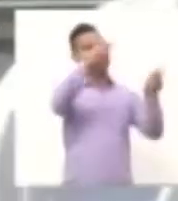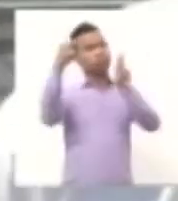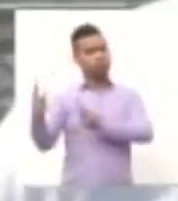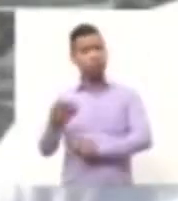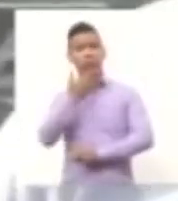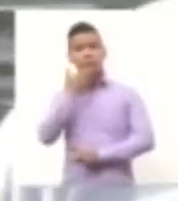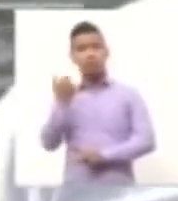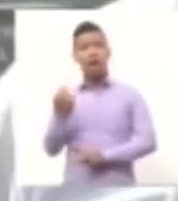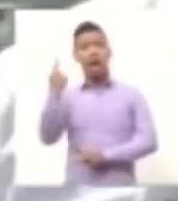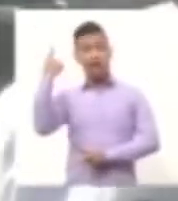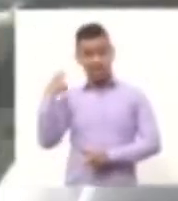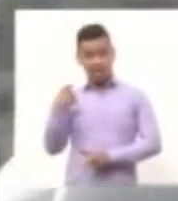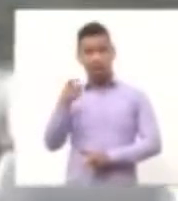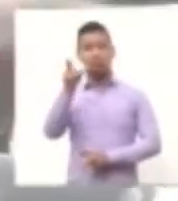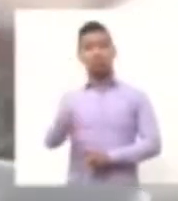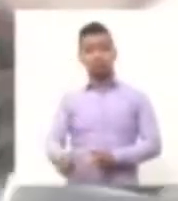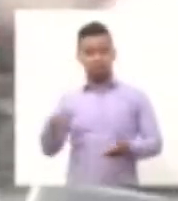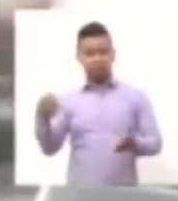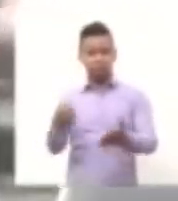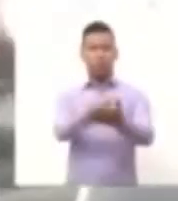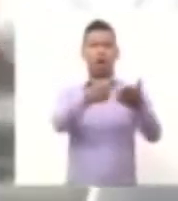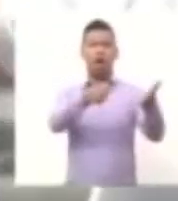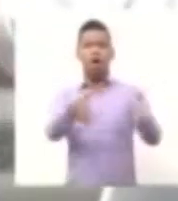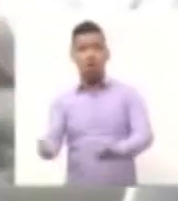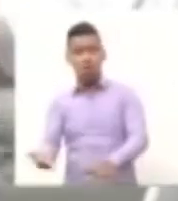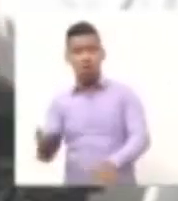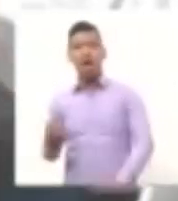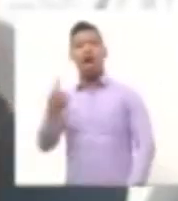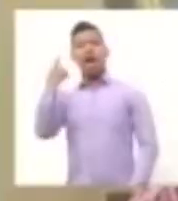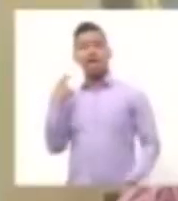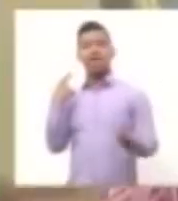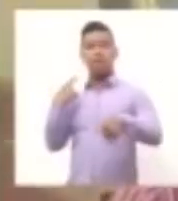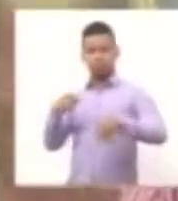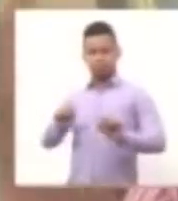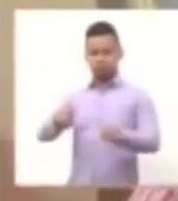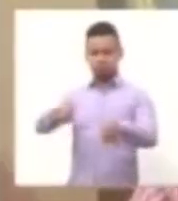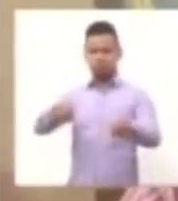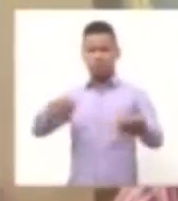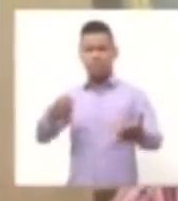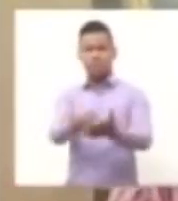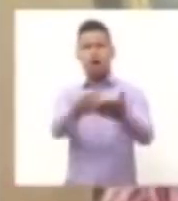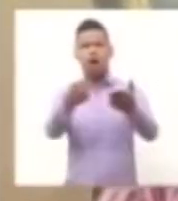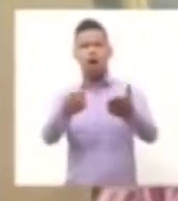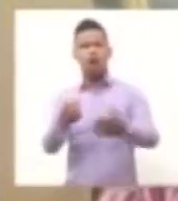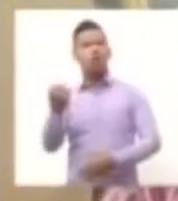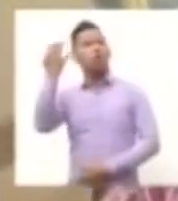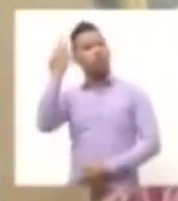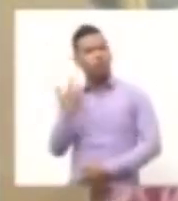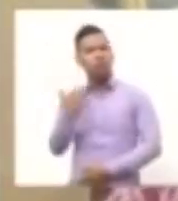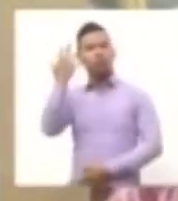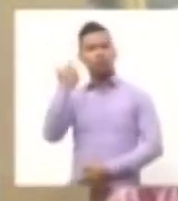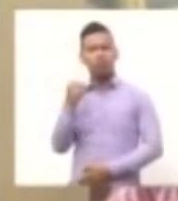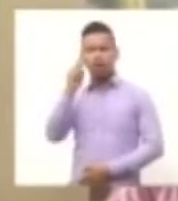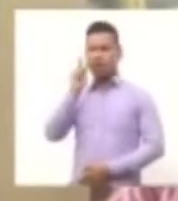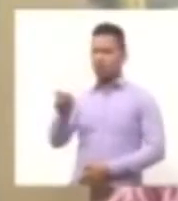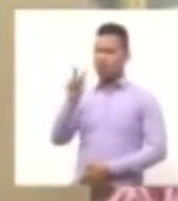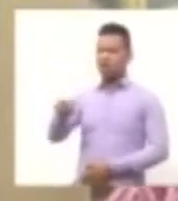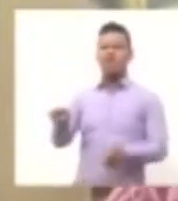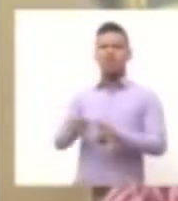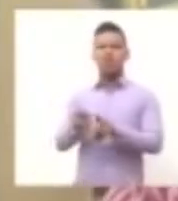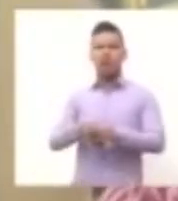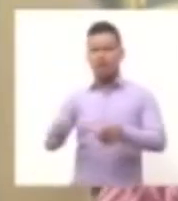aquí. Ayer hubo otro accidente ahí de una moto. Todos los días se ve aquí a la gente, parece que estuvieran toreando los